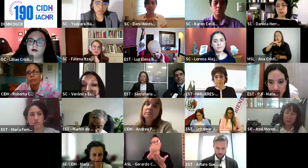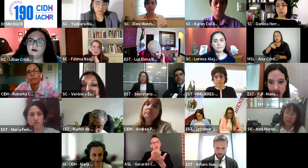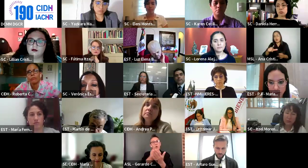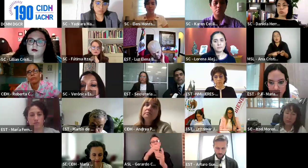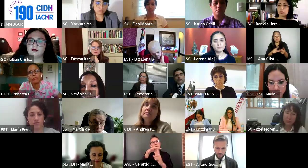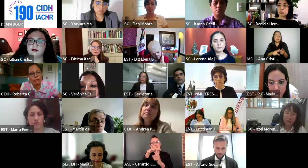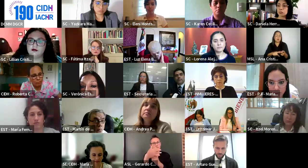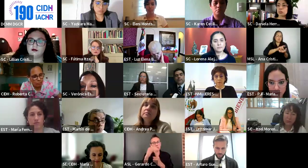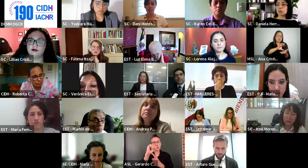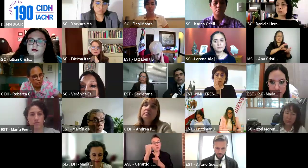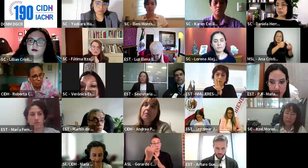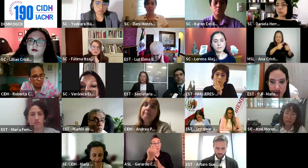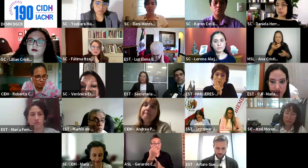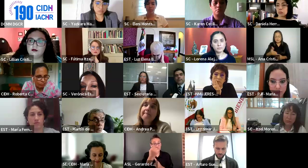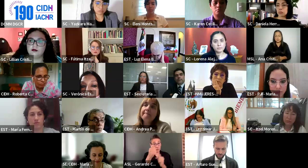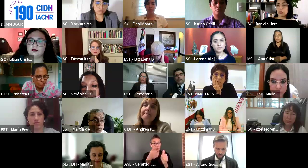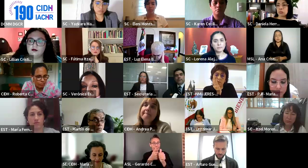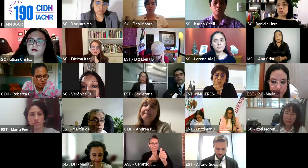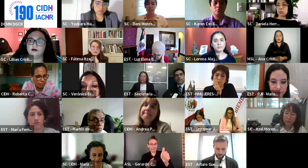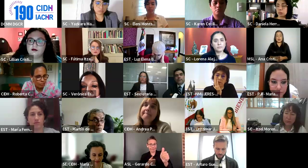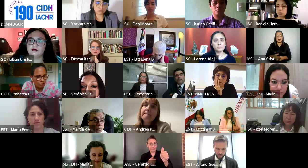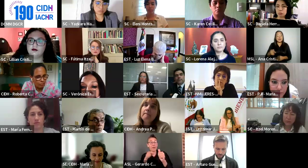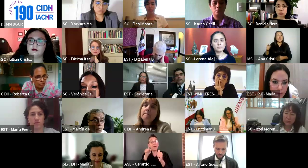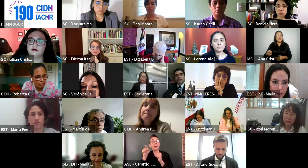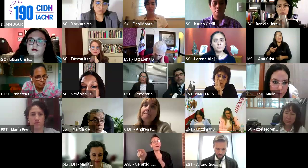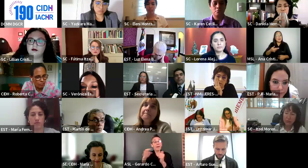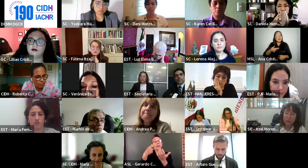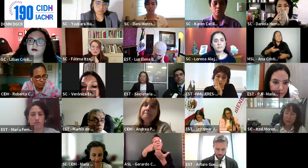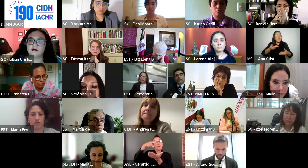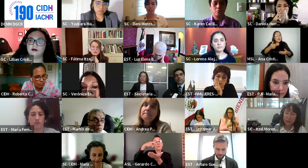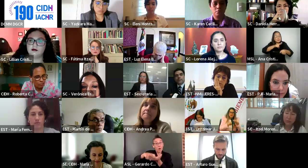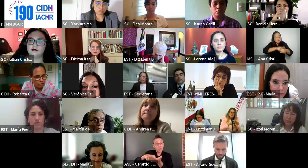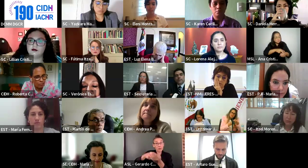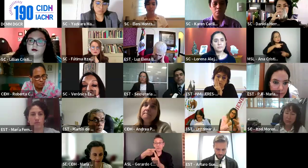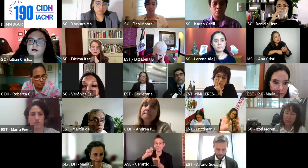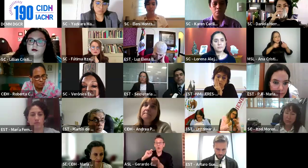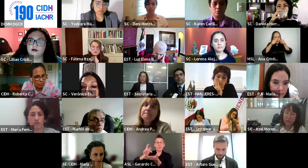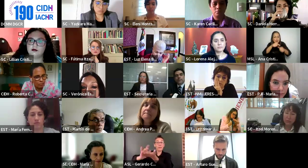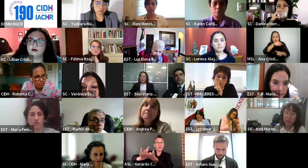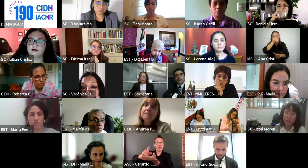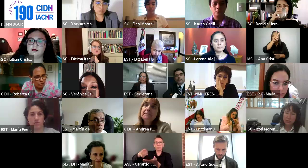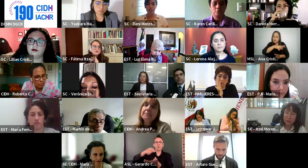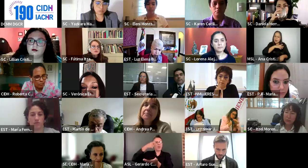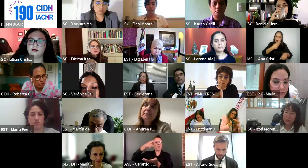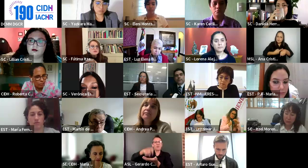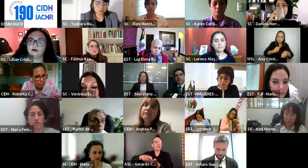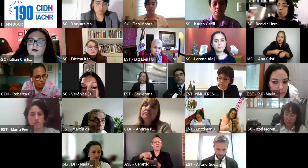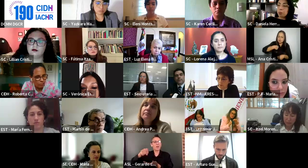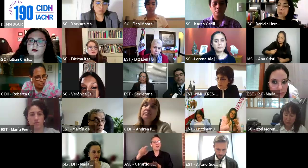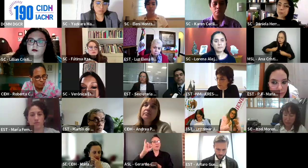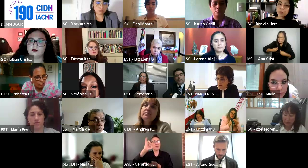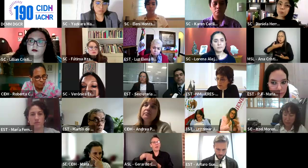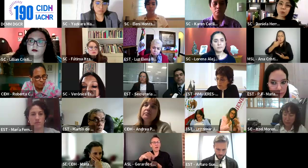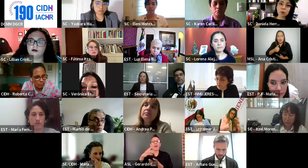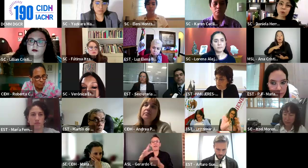desarrollamos. El nulo reconocimiento médico, jurídico y social como enferma con discapacidades legítimas me ha condenado a un infierno de